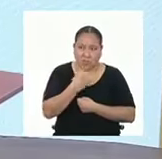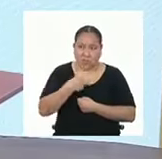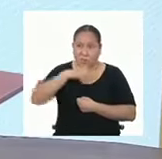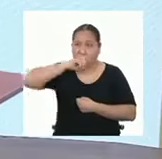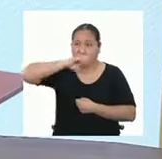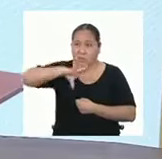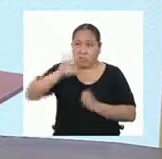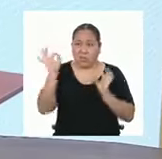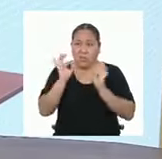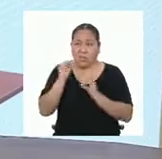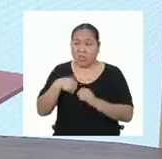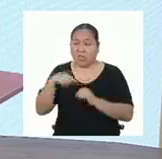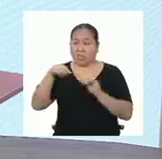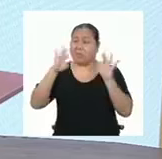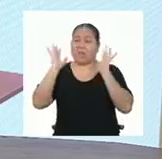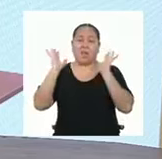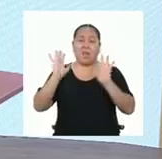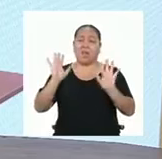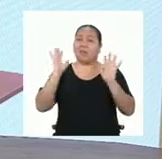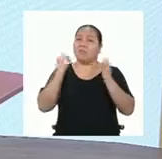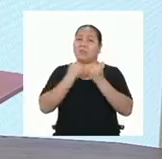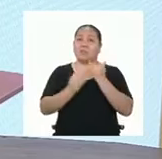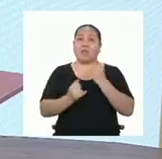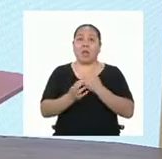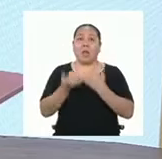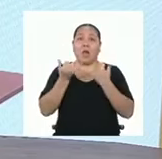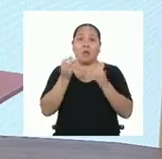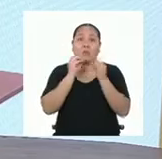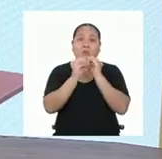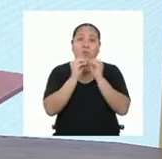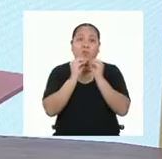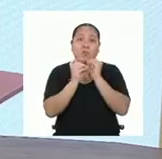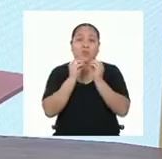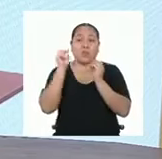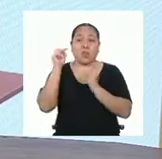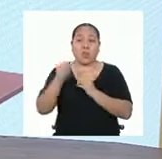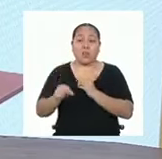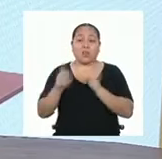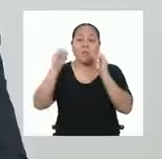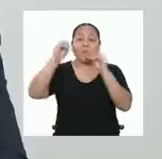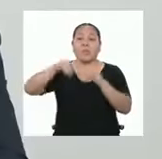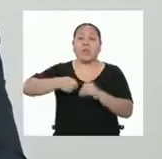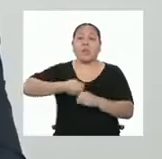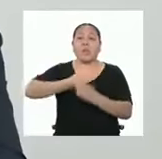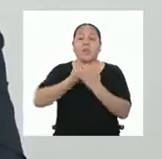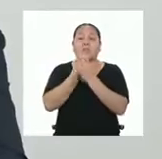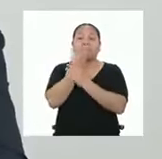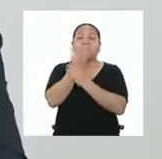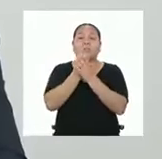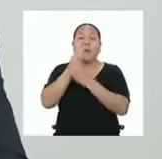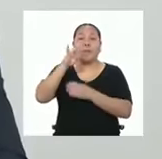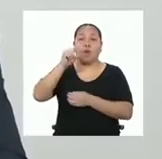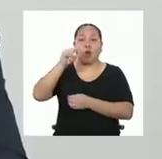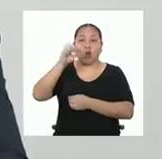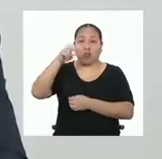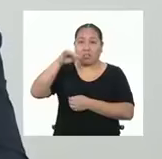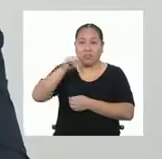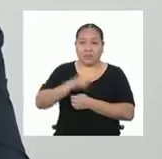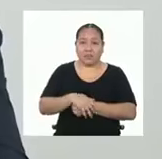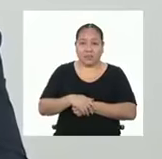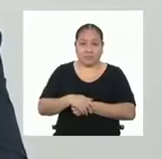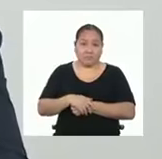nada y esto quedaba aquí nomás Ahora voy a tener que resolver Cómo poner esas begonias No te preocupes, Jonathan